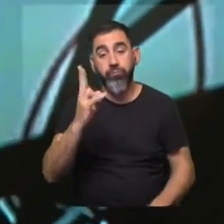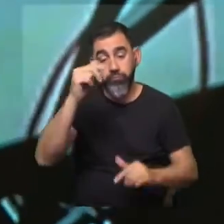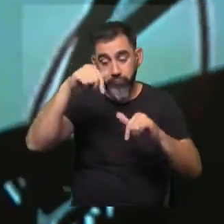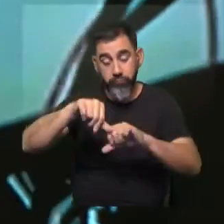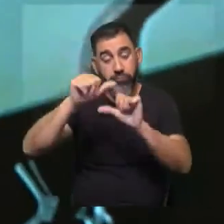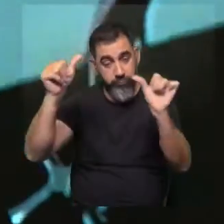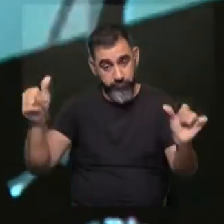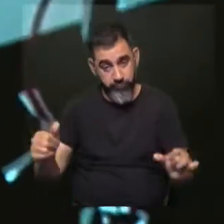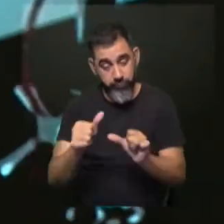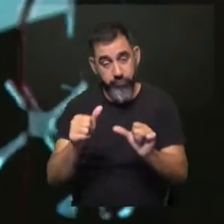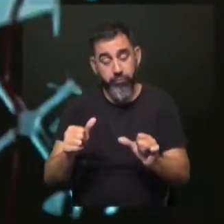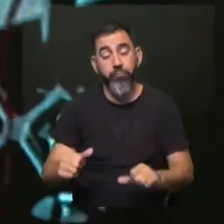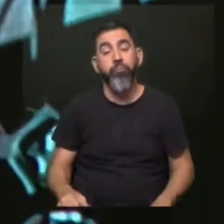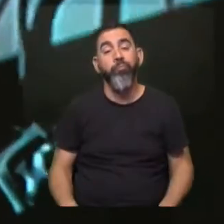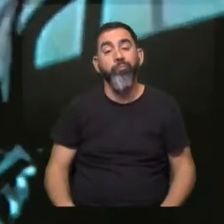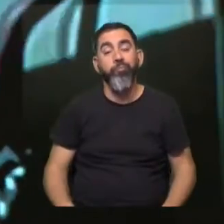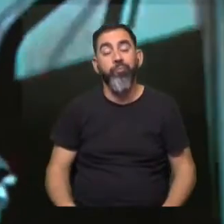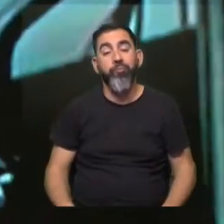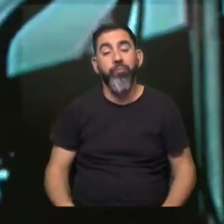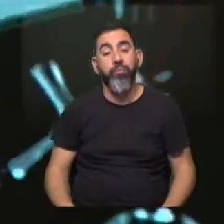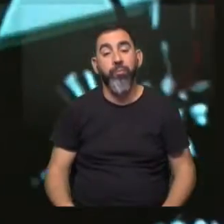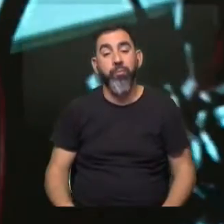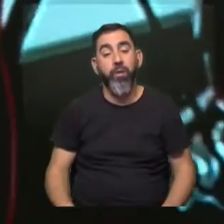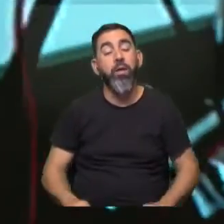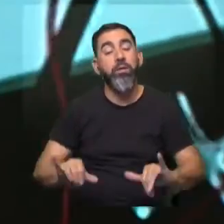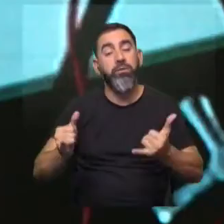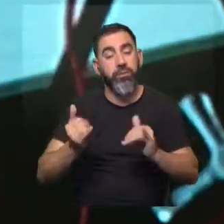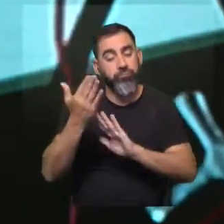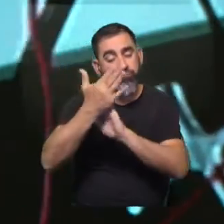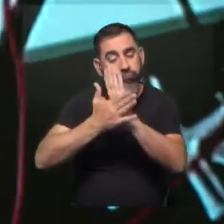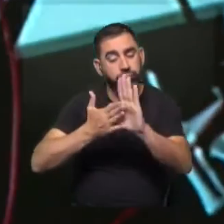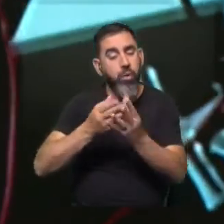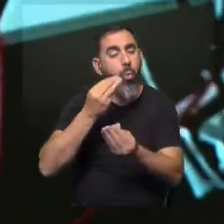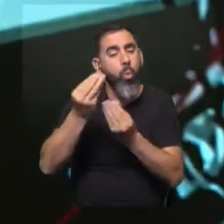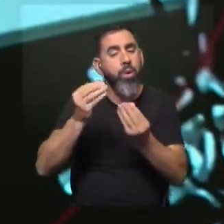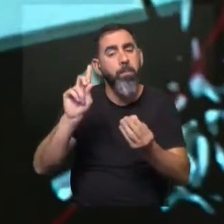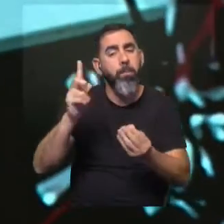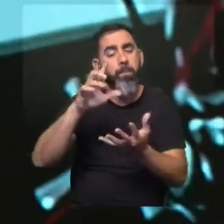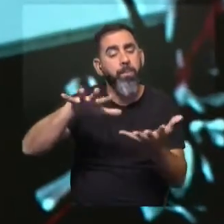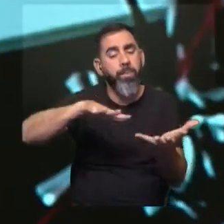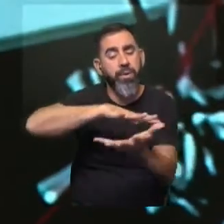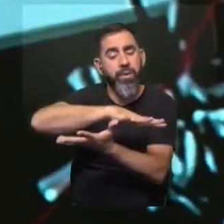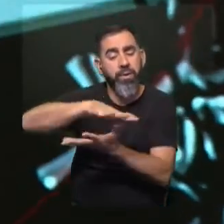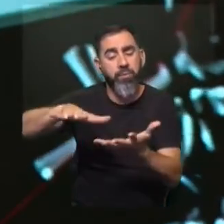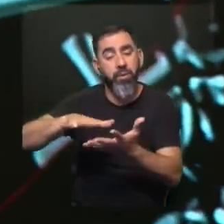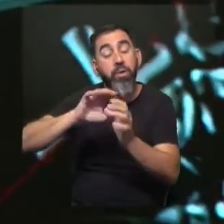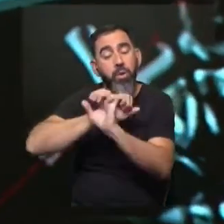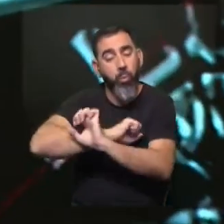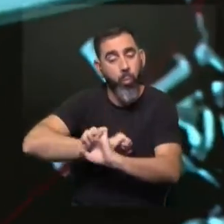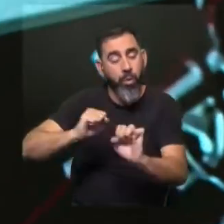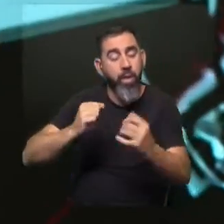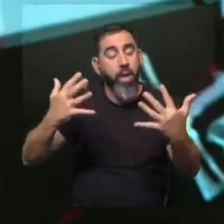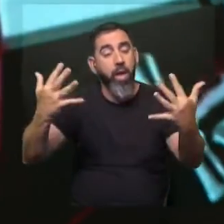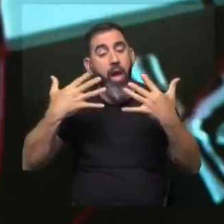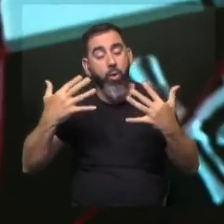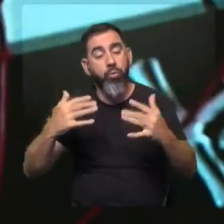esa es la principal noticia, lo más valioso, ya un mapa que muestra cuáles son los principales lugares con potencial geotérmico